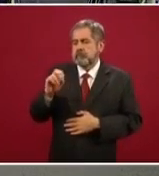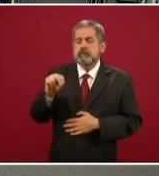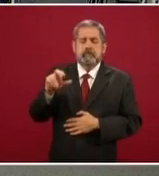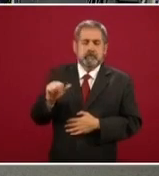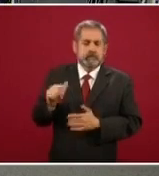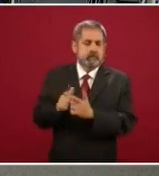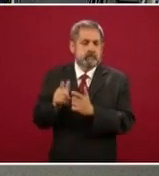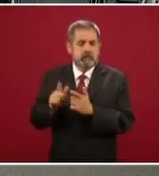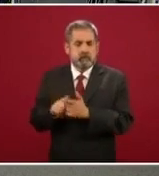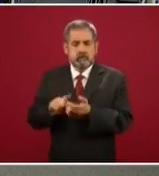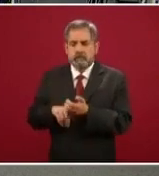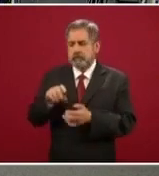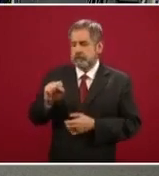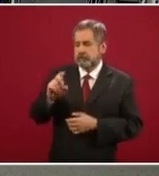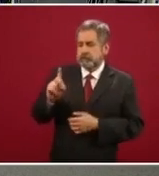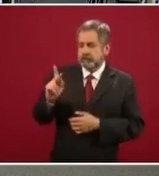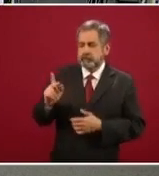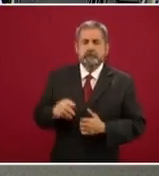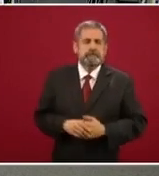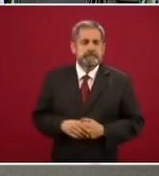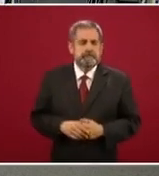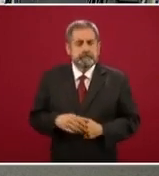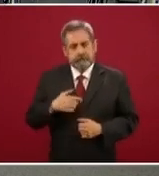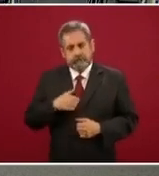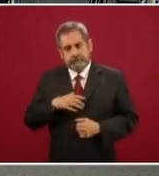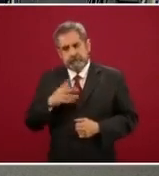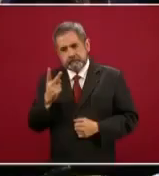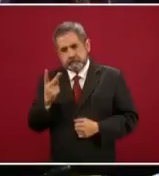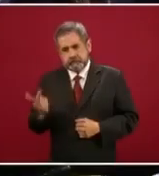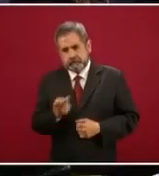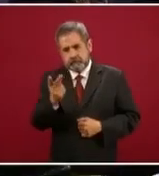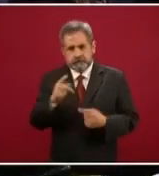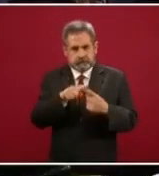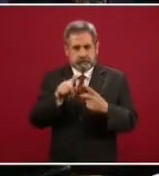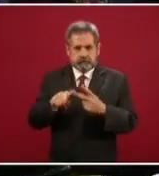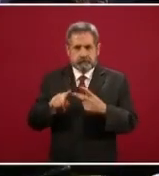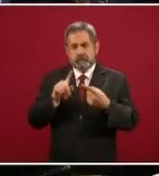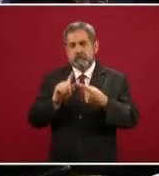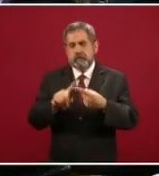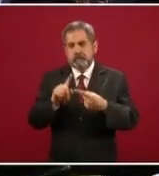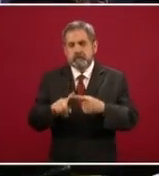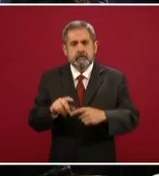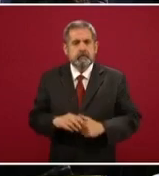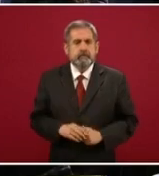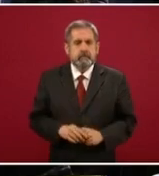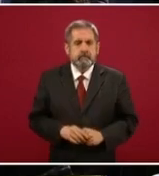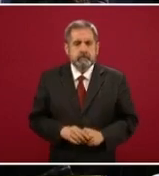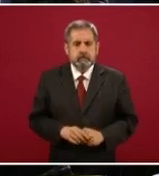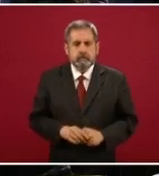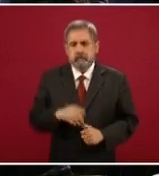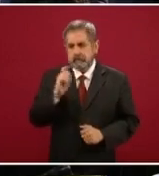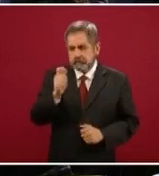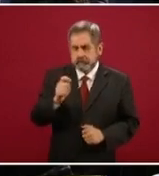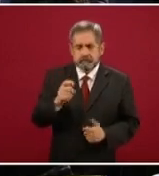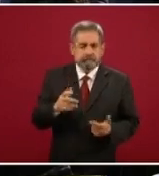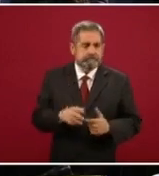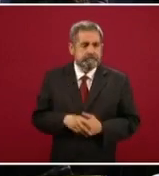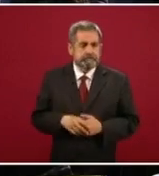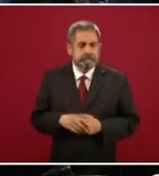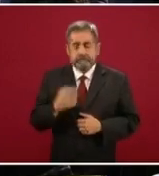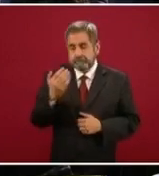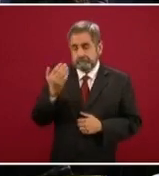Económico, Grupo SDP. Yo tengo 2 preguntas, señor presidente. Una, la primera, sería, la